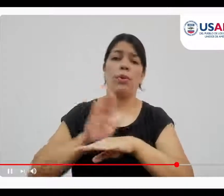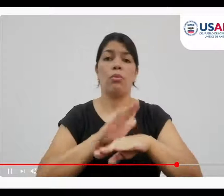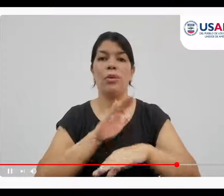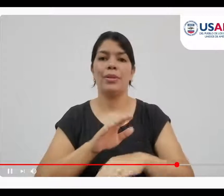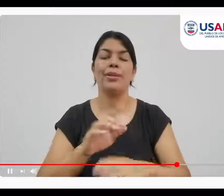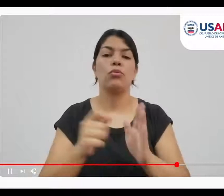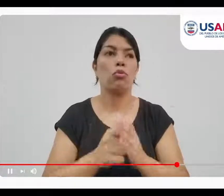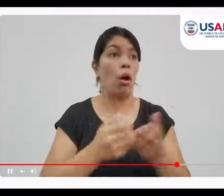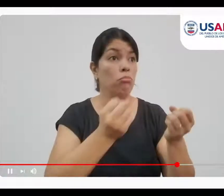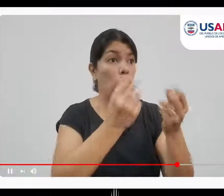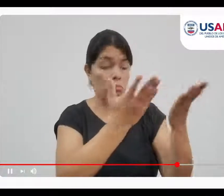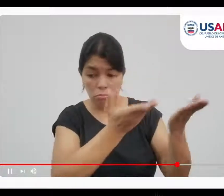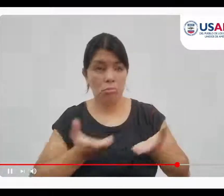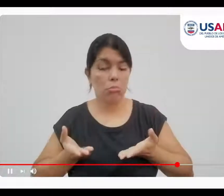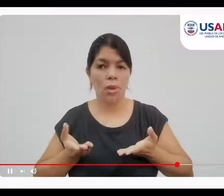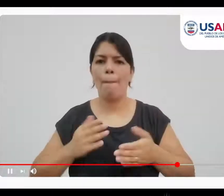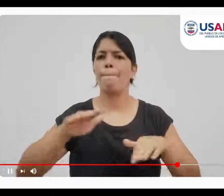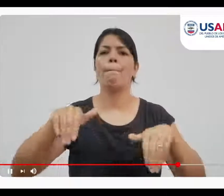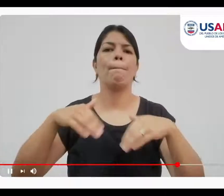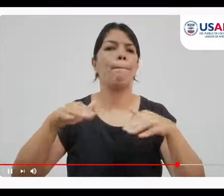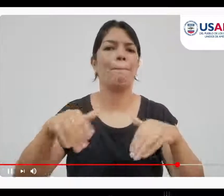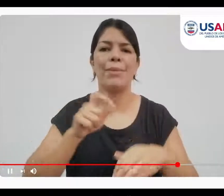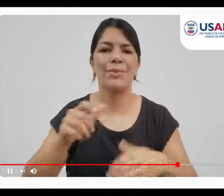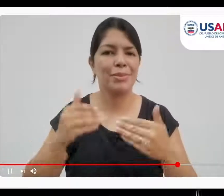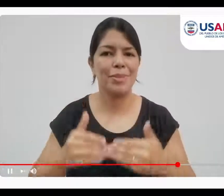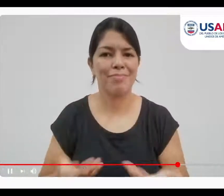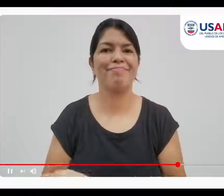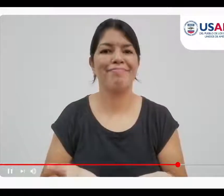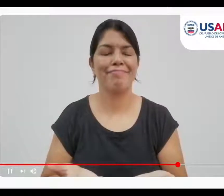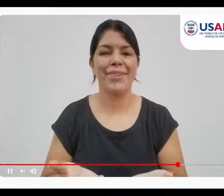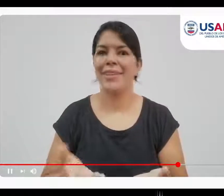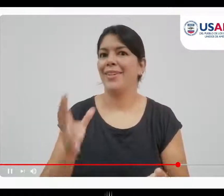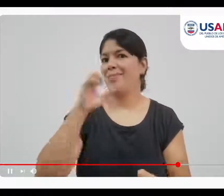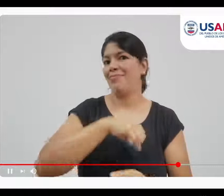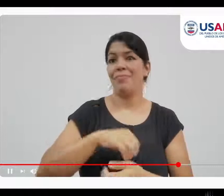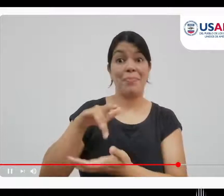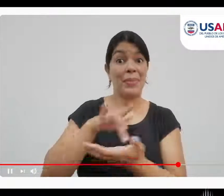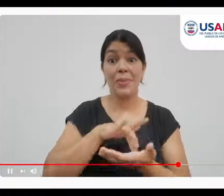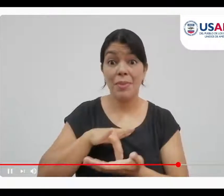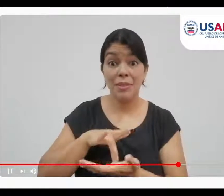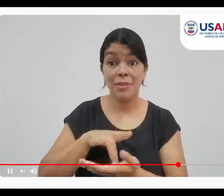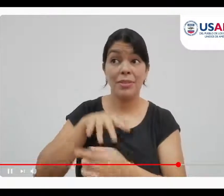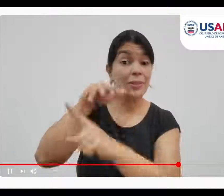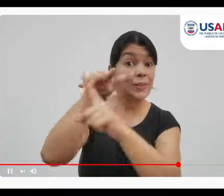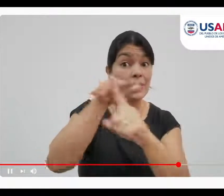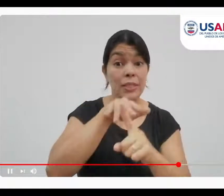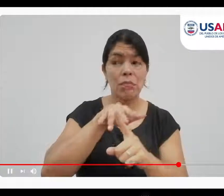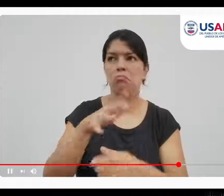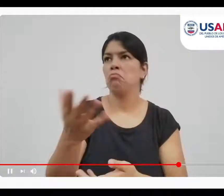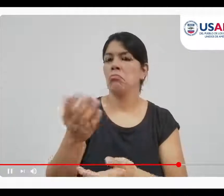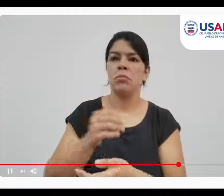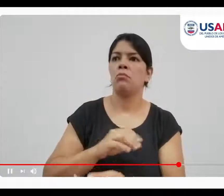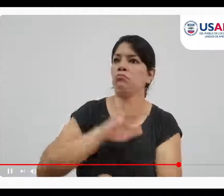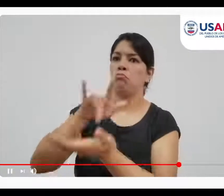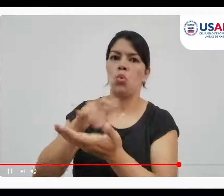nosotros brillamos por nuestra ausencia. Entonces, no, yo siento que la participación tiene que verse allí, que la incidencia tiene que verse en los espacios, desde las